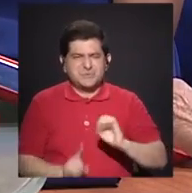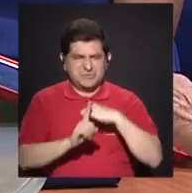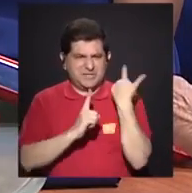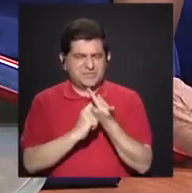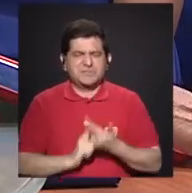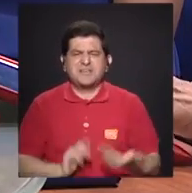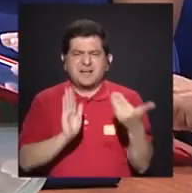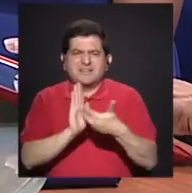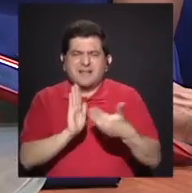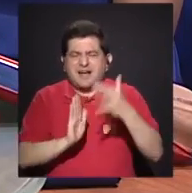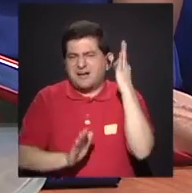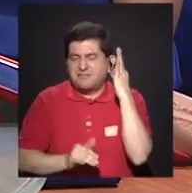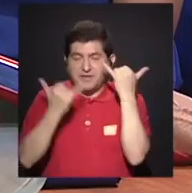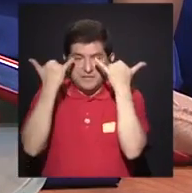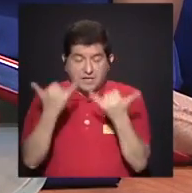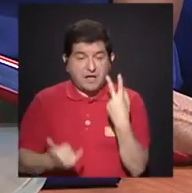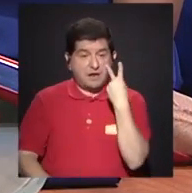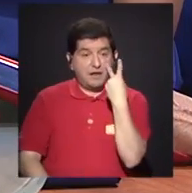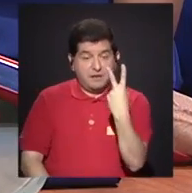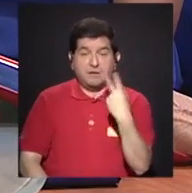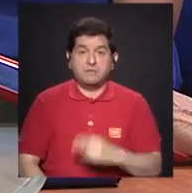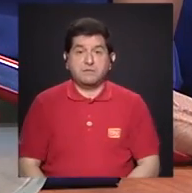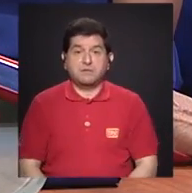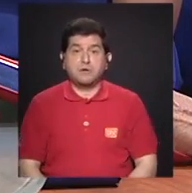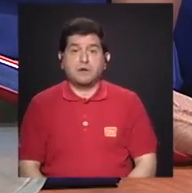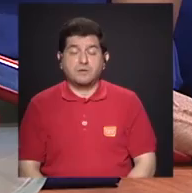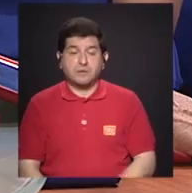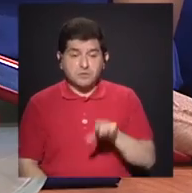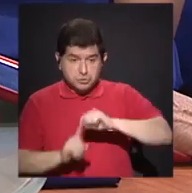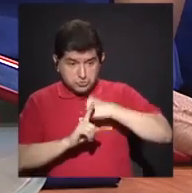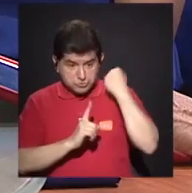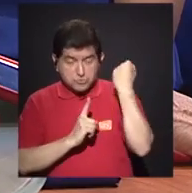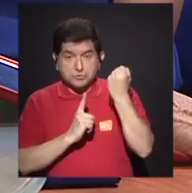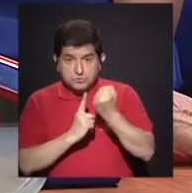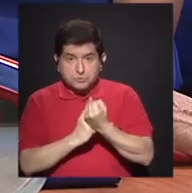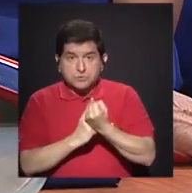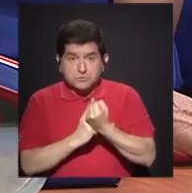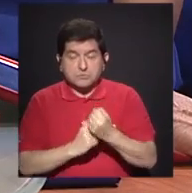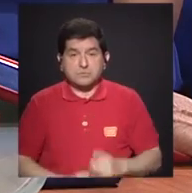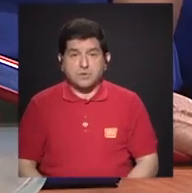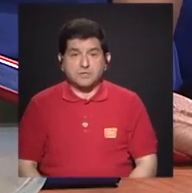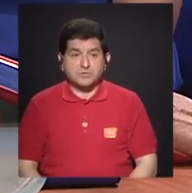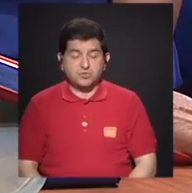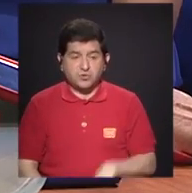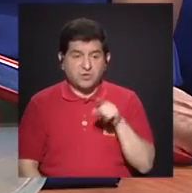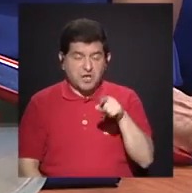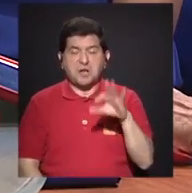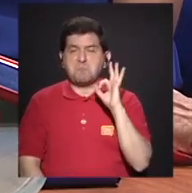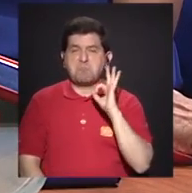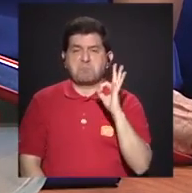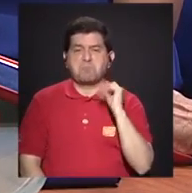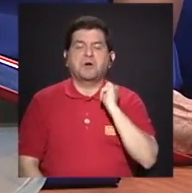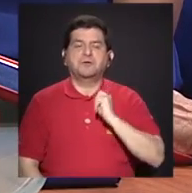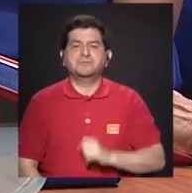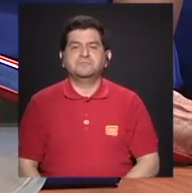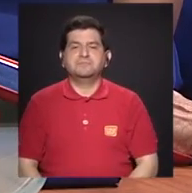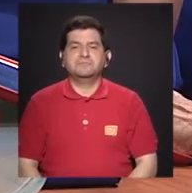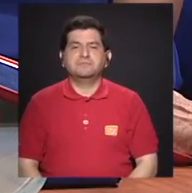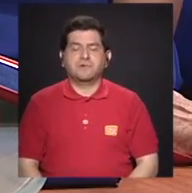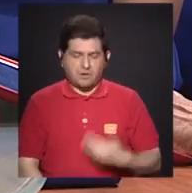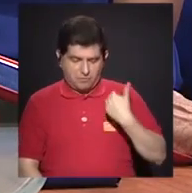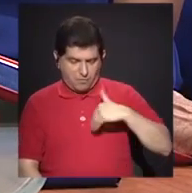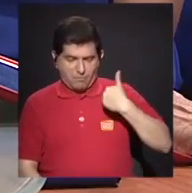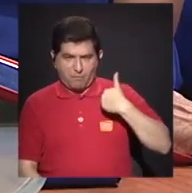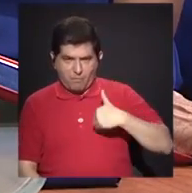a las mujeres, y ahora ve que ha sido, o sea, ahora ve que lo ha estado haciendo bien porque ha sido un